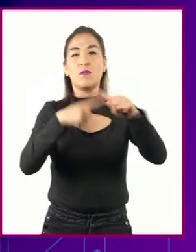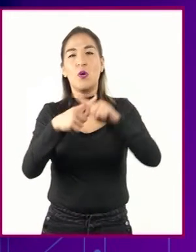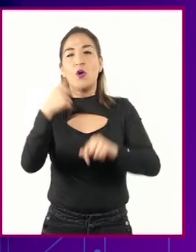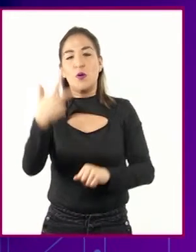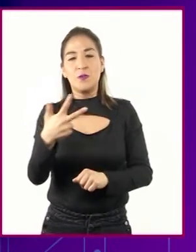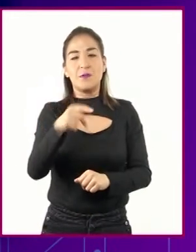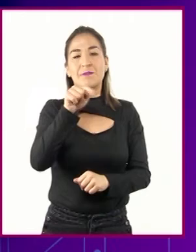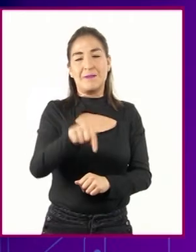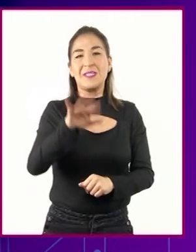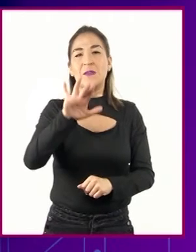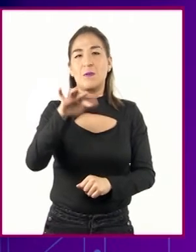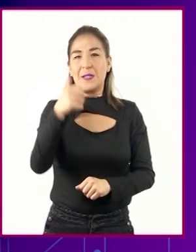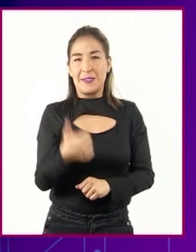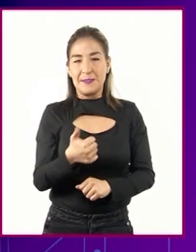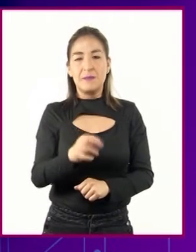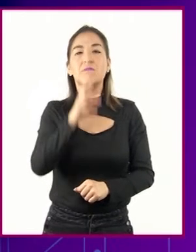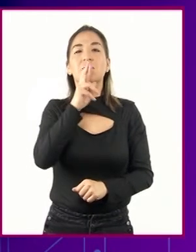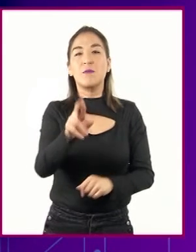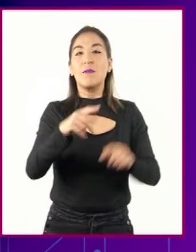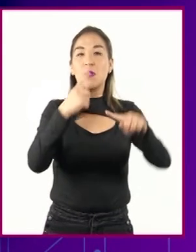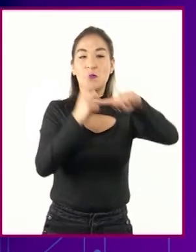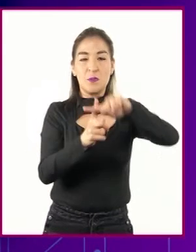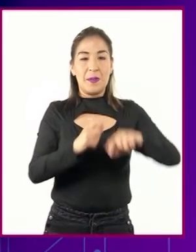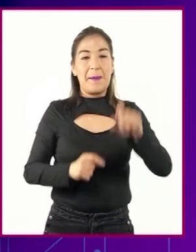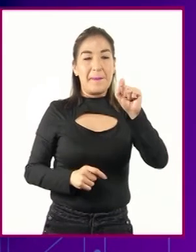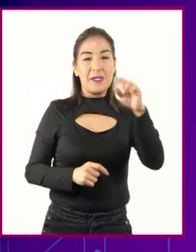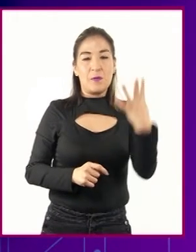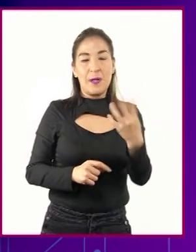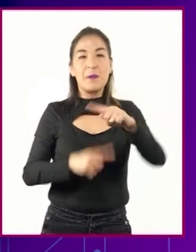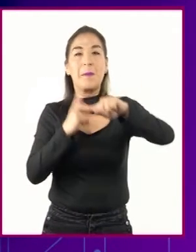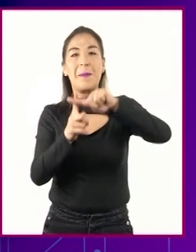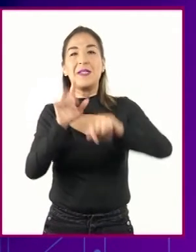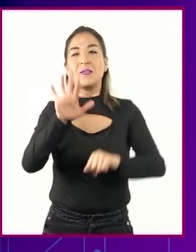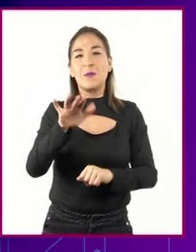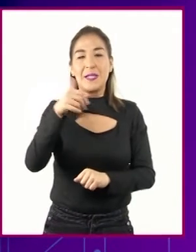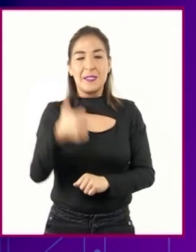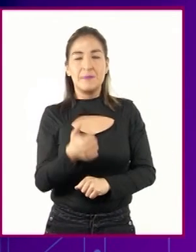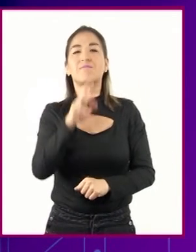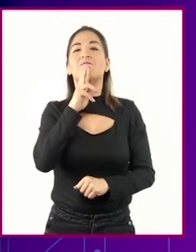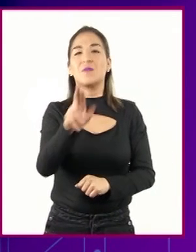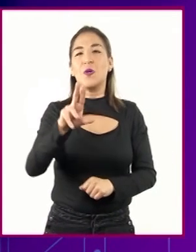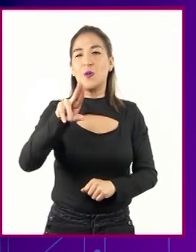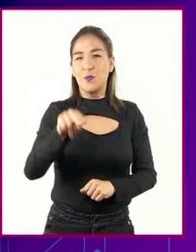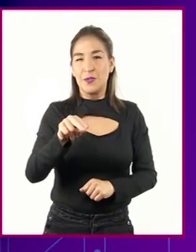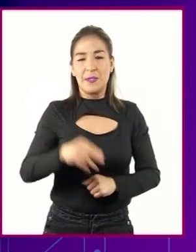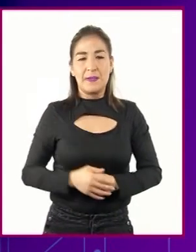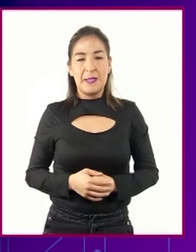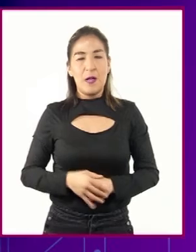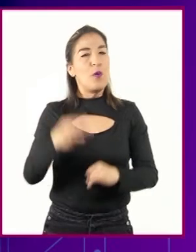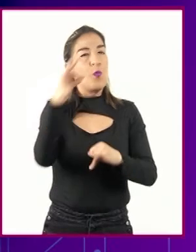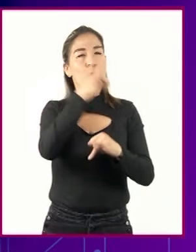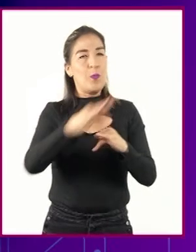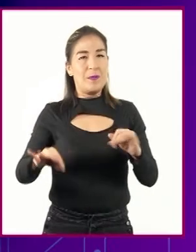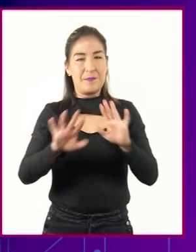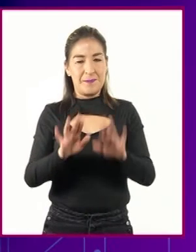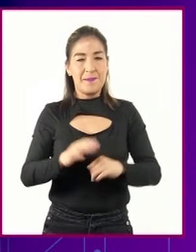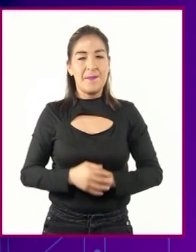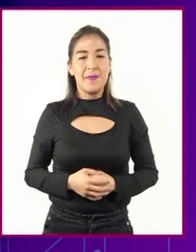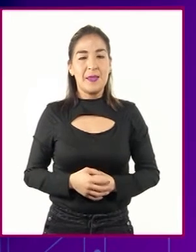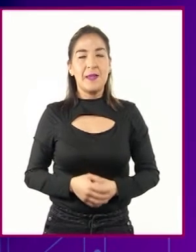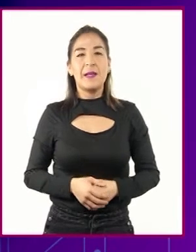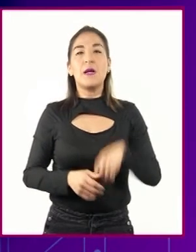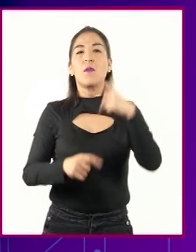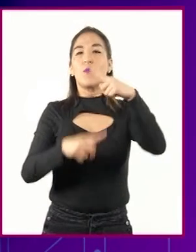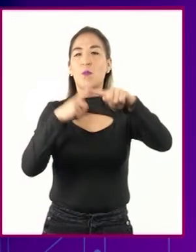56. Resolvemos la suma 24 más 56. Resulta 80. Como penúltimo paso, resolvemos